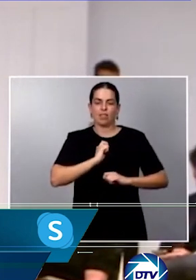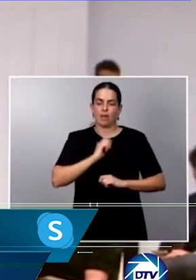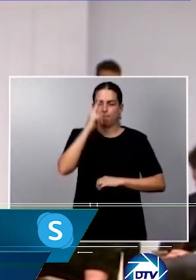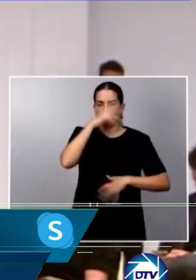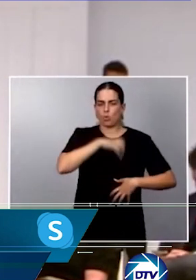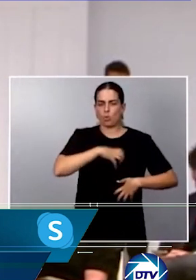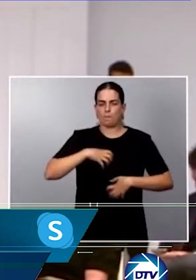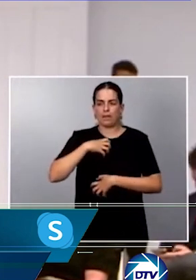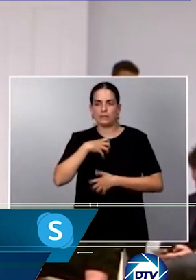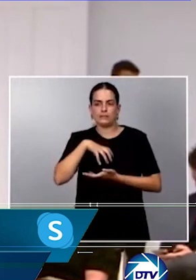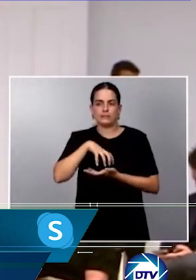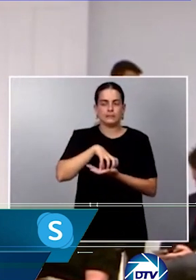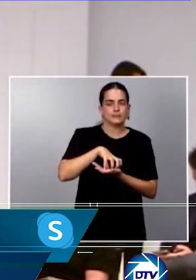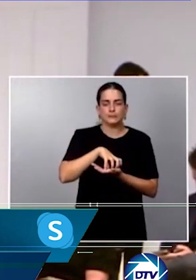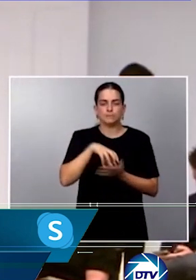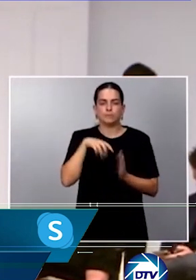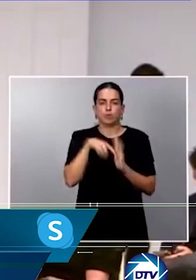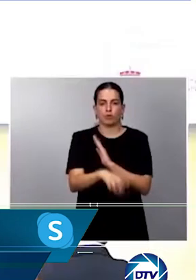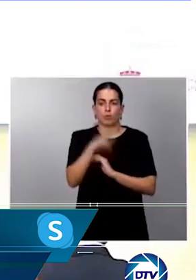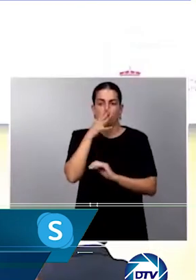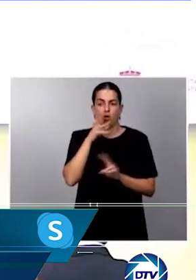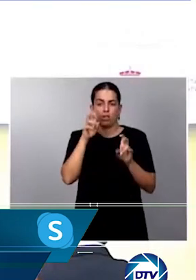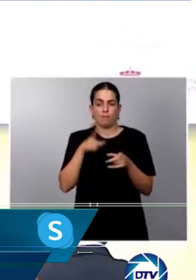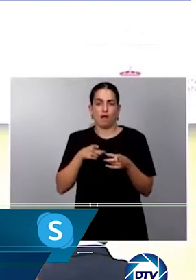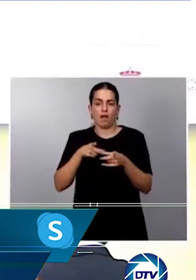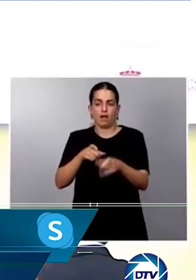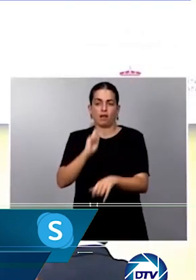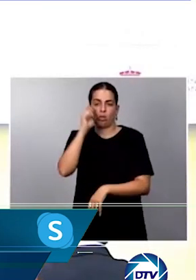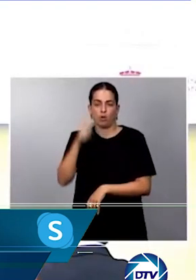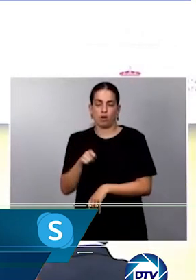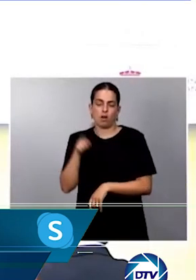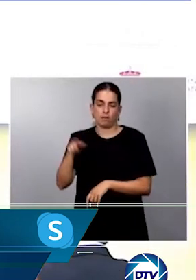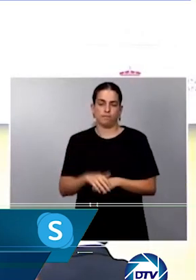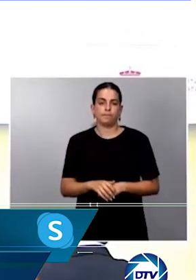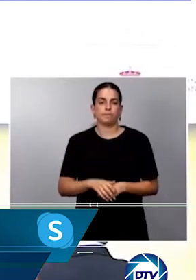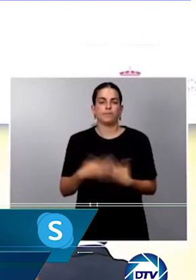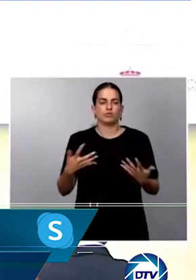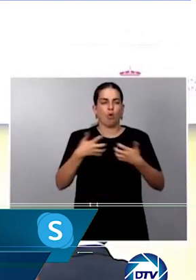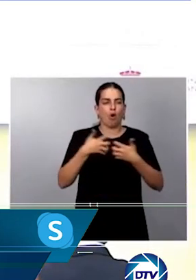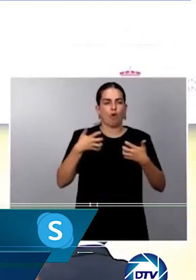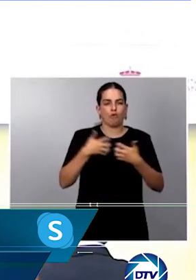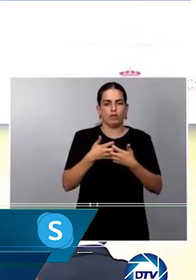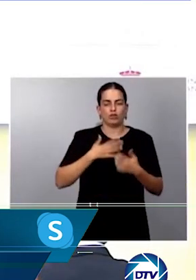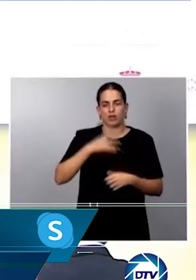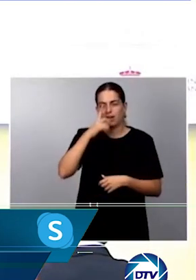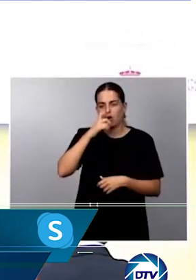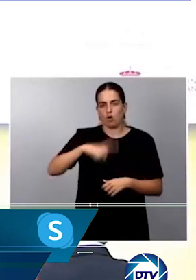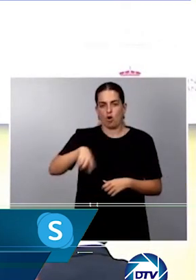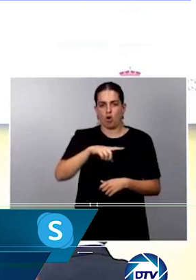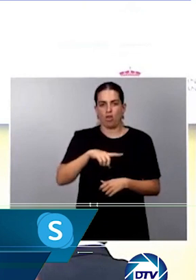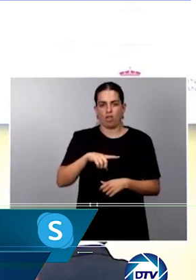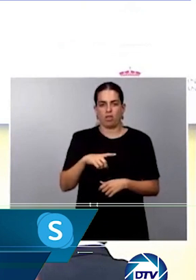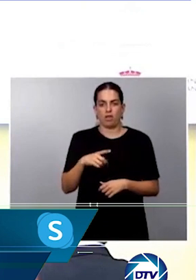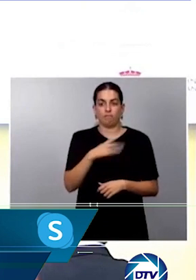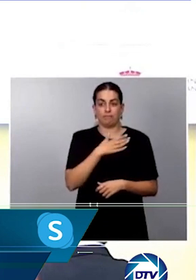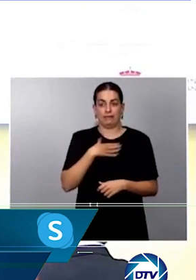es crecer. Es muy evidente que cuando una economía como la española se ha desplomado en el año 2020 un 10,8%